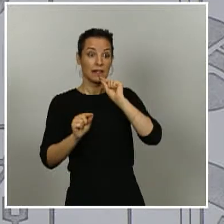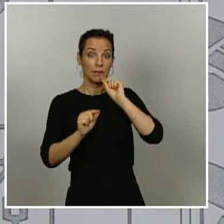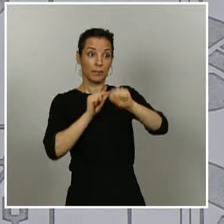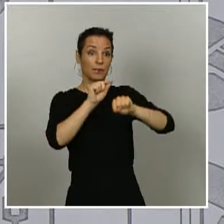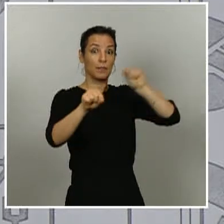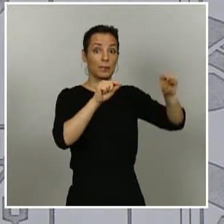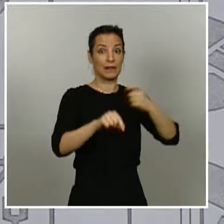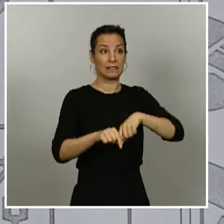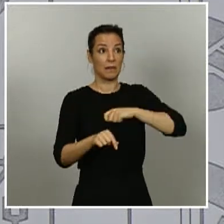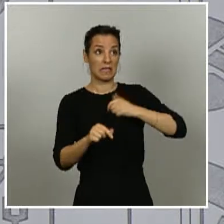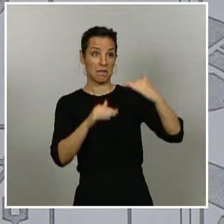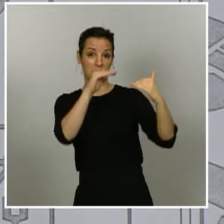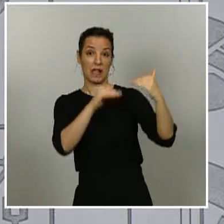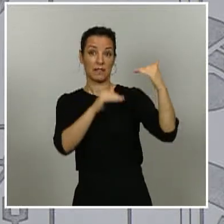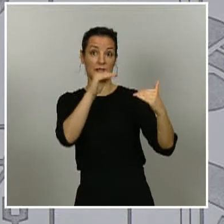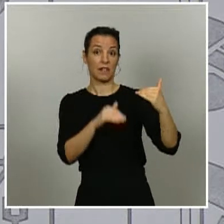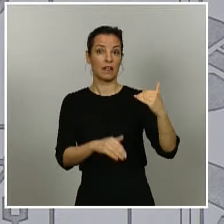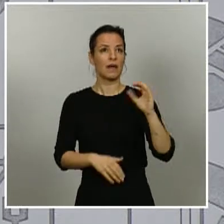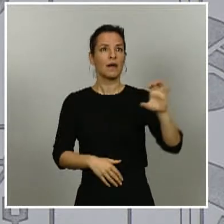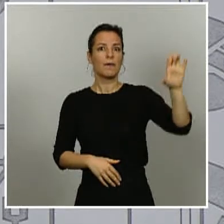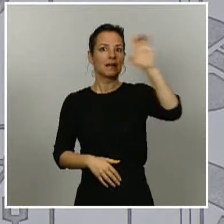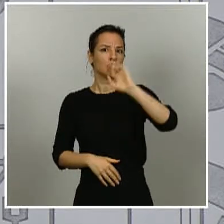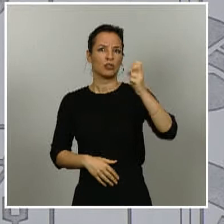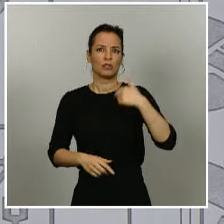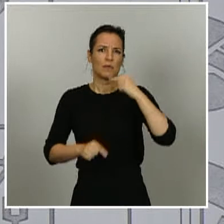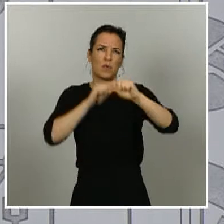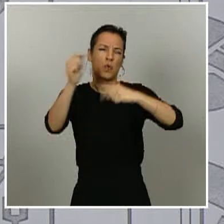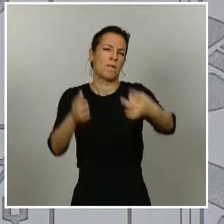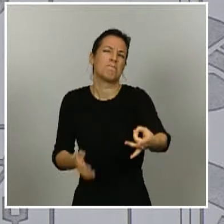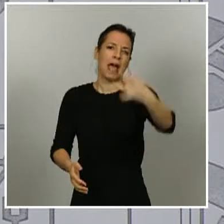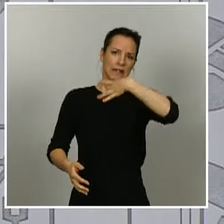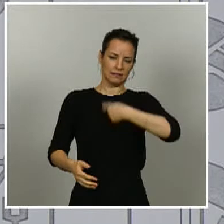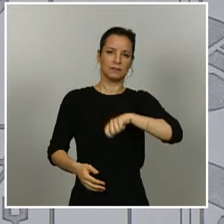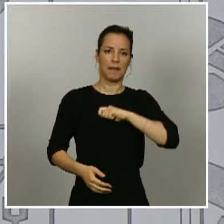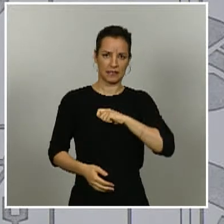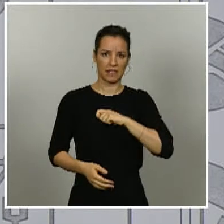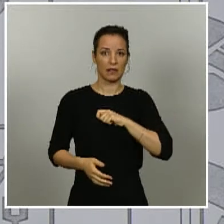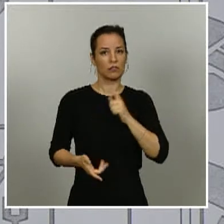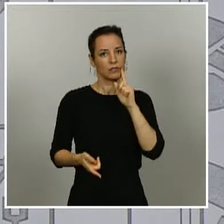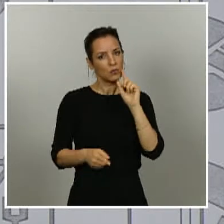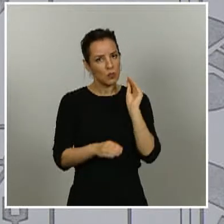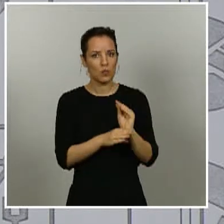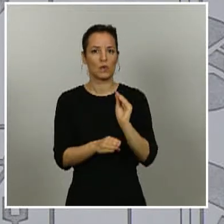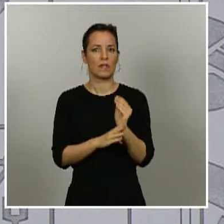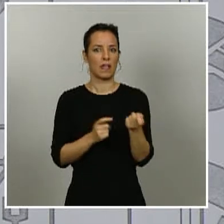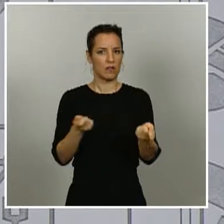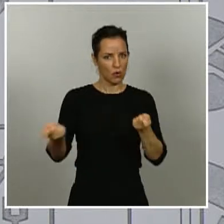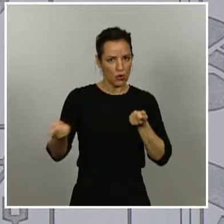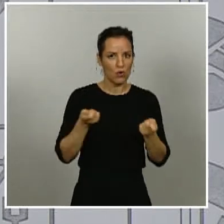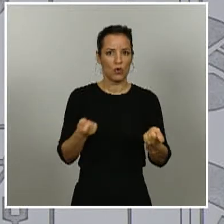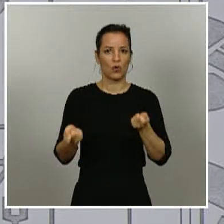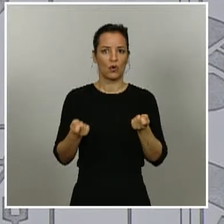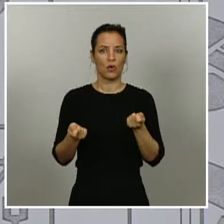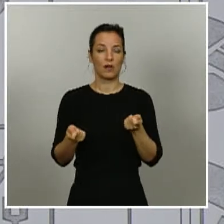otros una transmisión muy superior a la nuestra. Eso implica que tenemos que tener cuidado de evitar esas